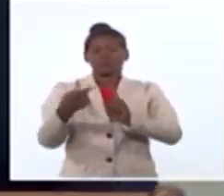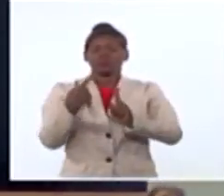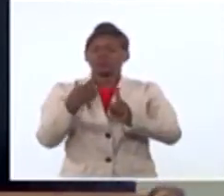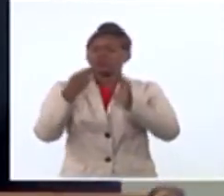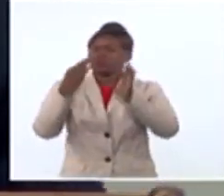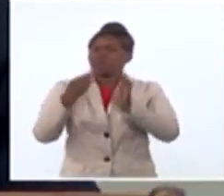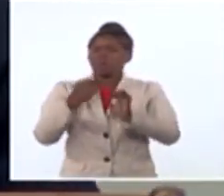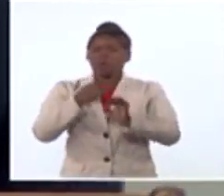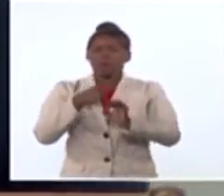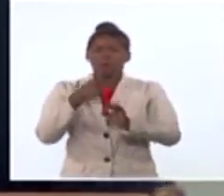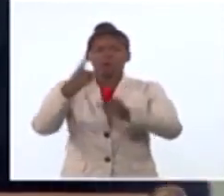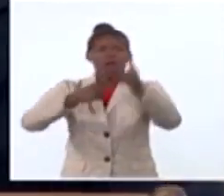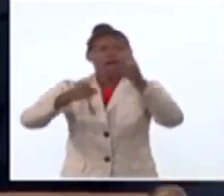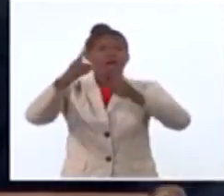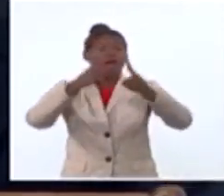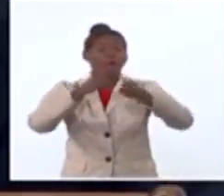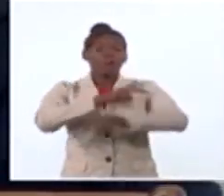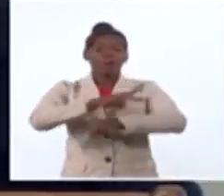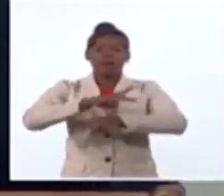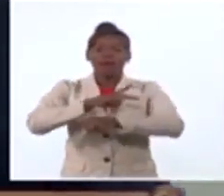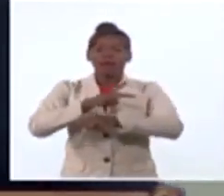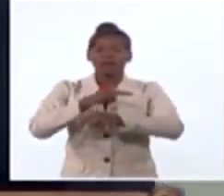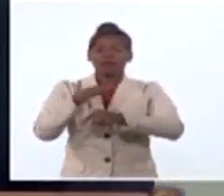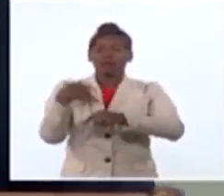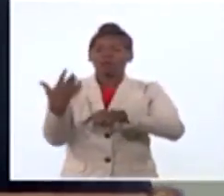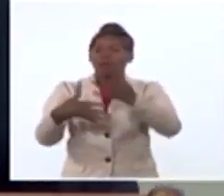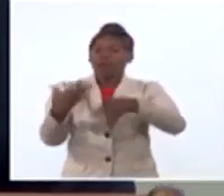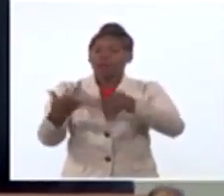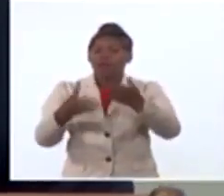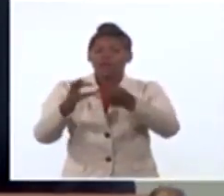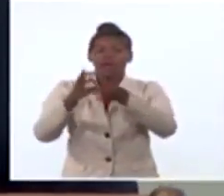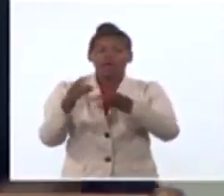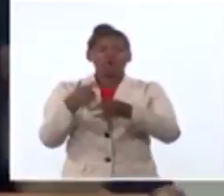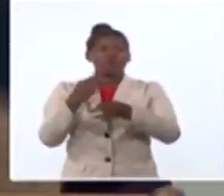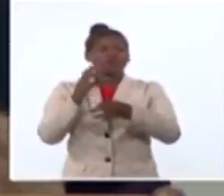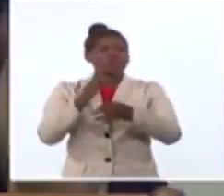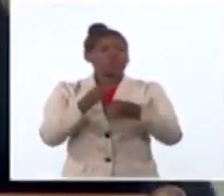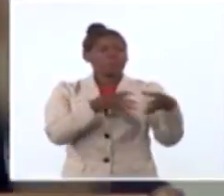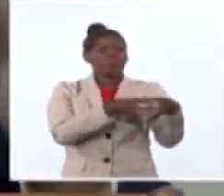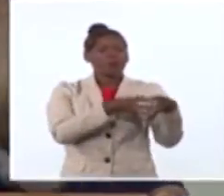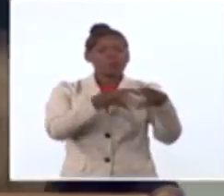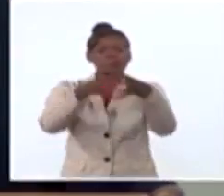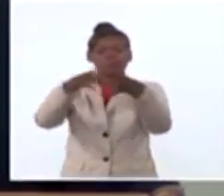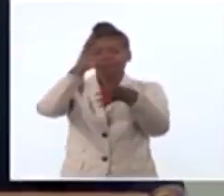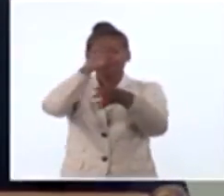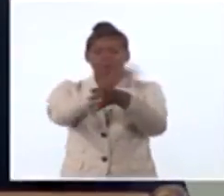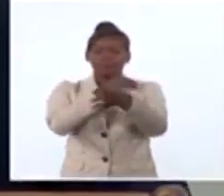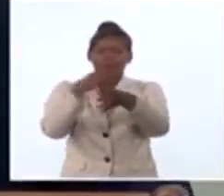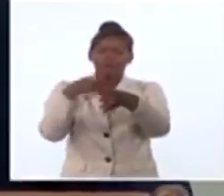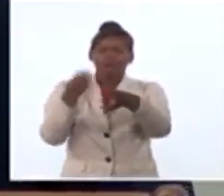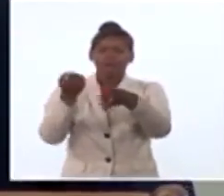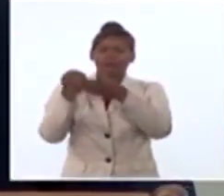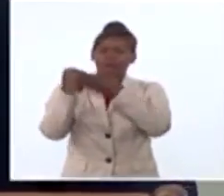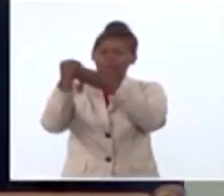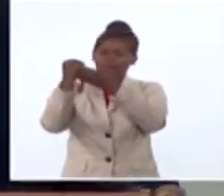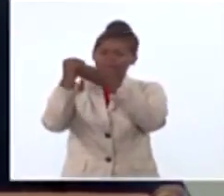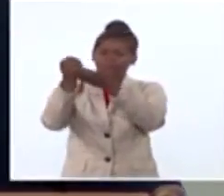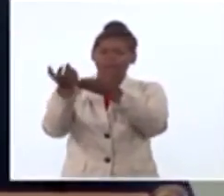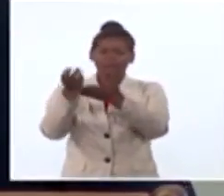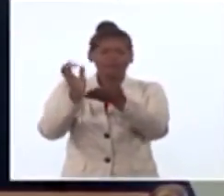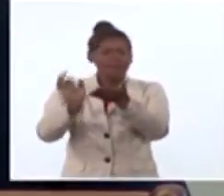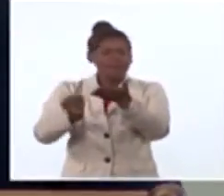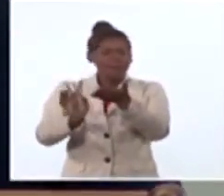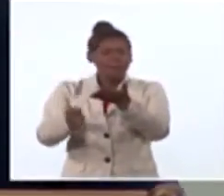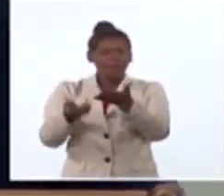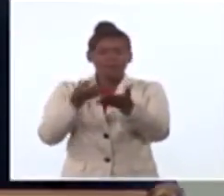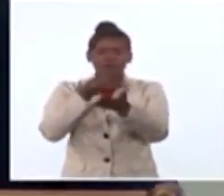siempre claro que expresó que si alguna preocupación humanitaria hubiera